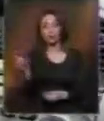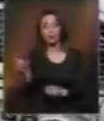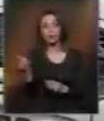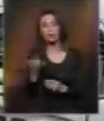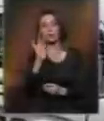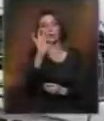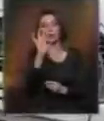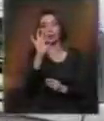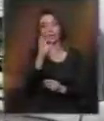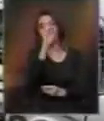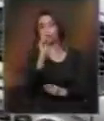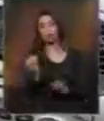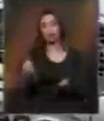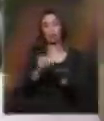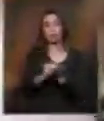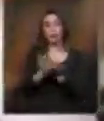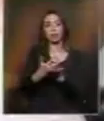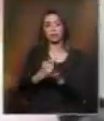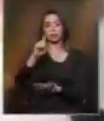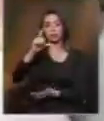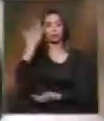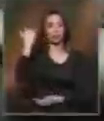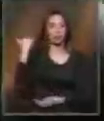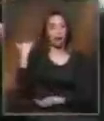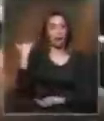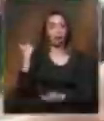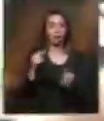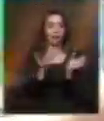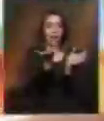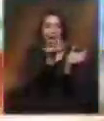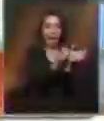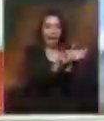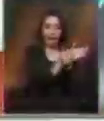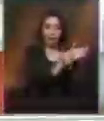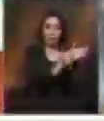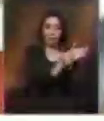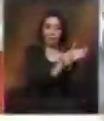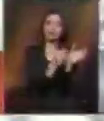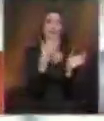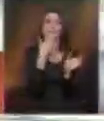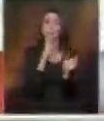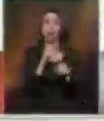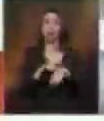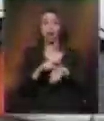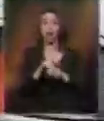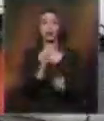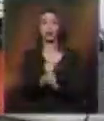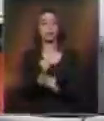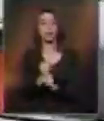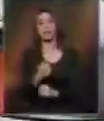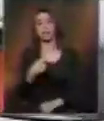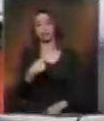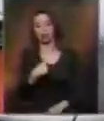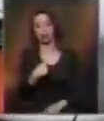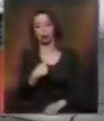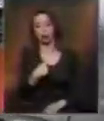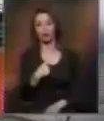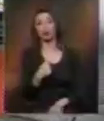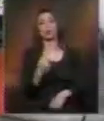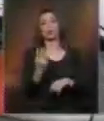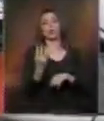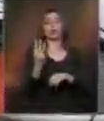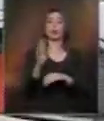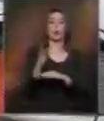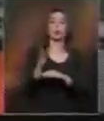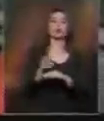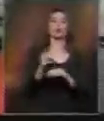un 50% más que antes. La aplicación ha permitido además mejorar sus horarios de trabajo. Yo puedo estar 3-4 horas